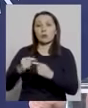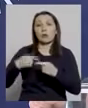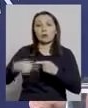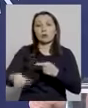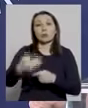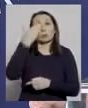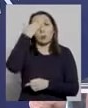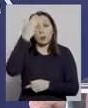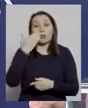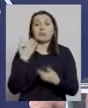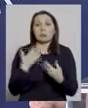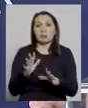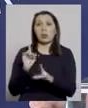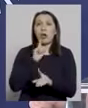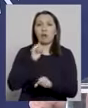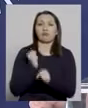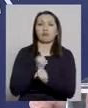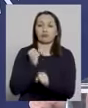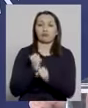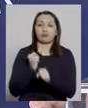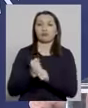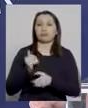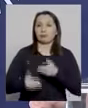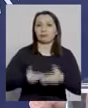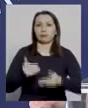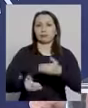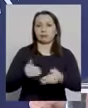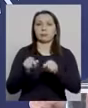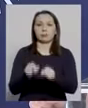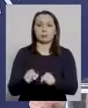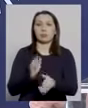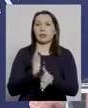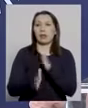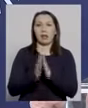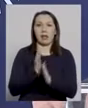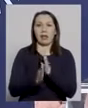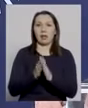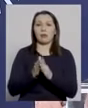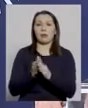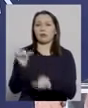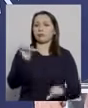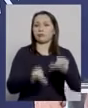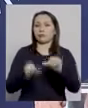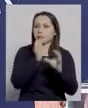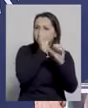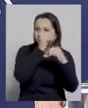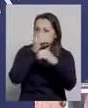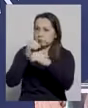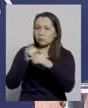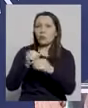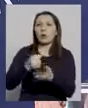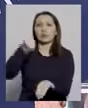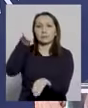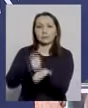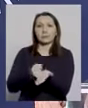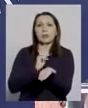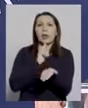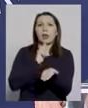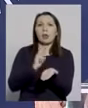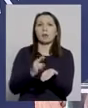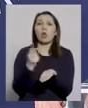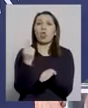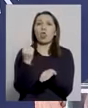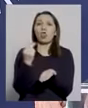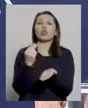próximos días ya se está trabajando y se está agilizando el proceso de certificación de